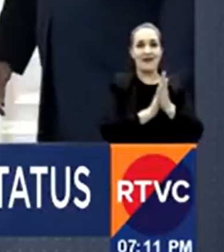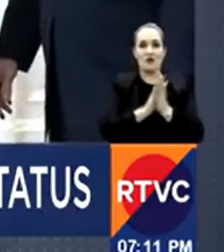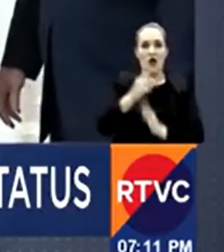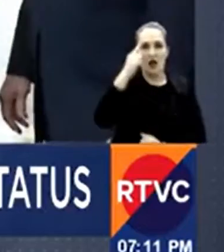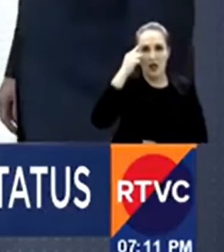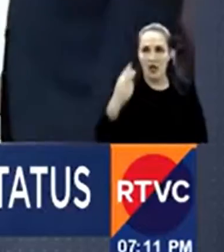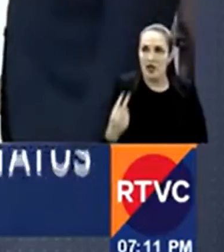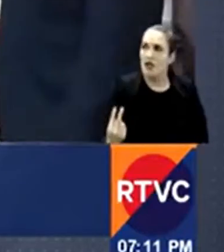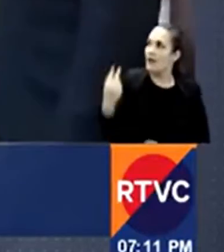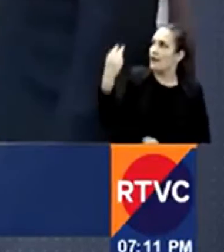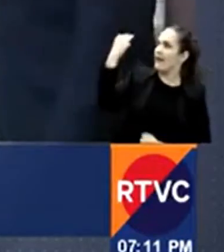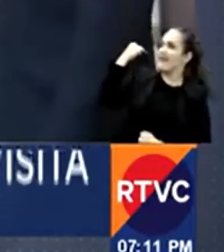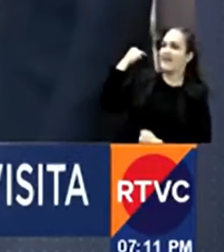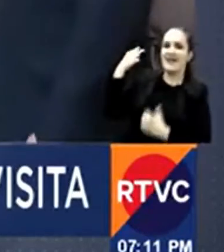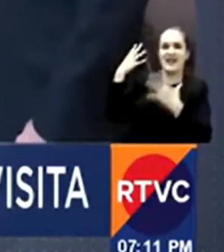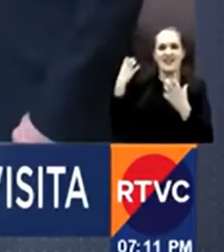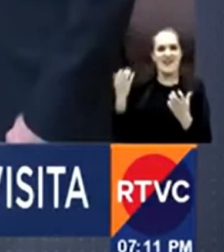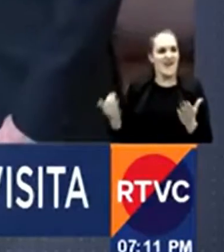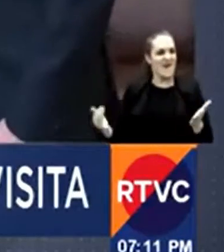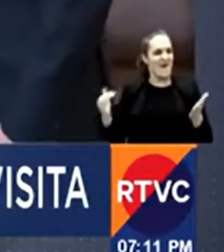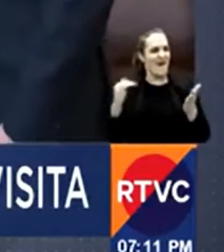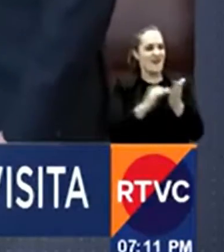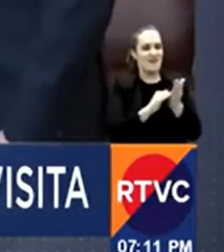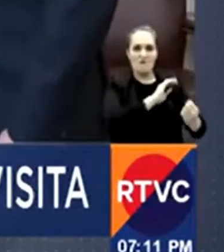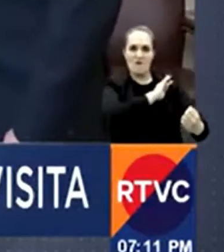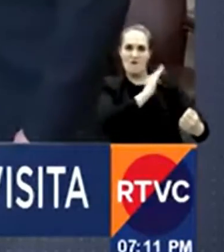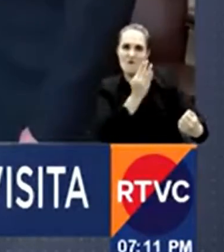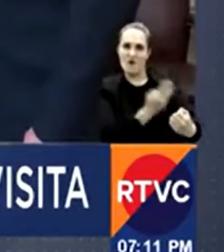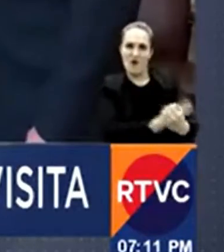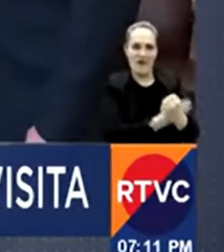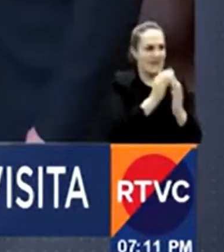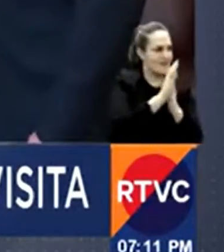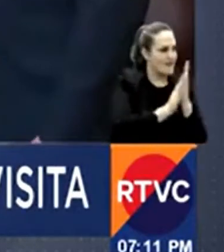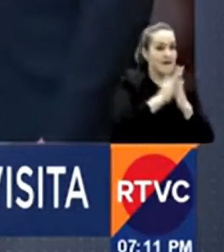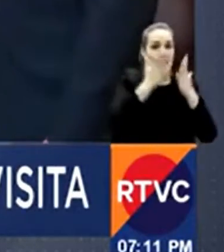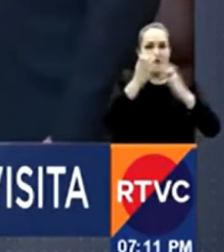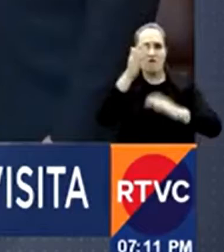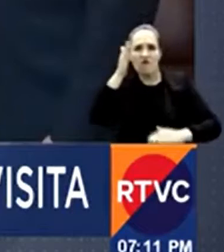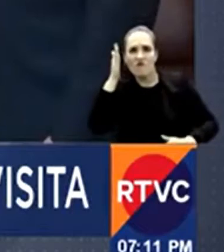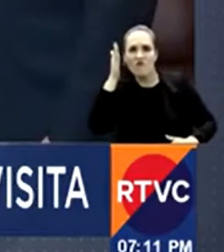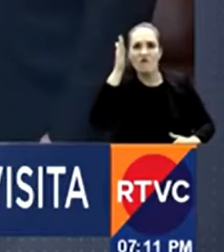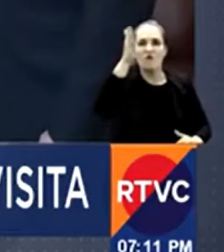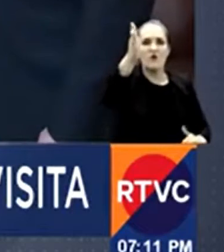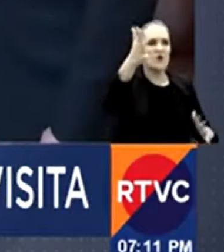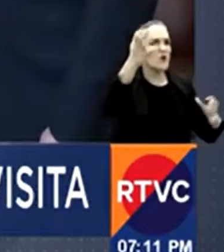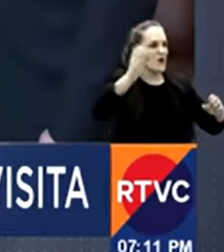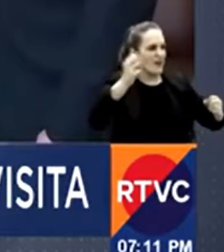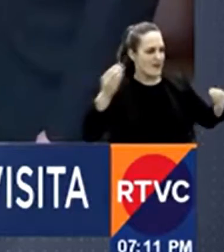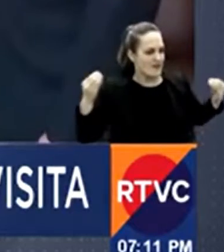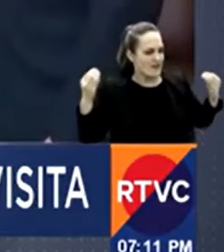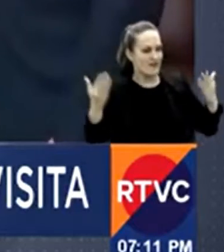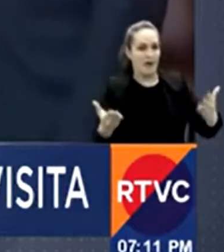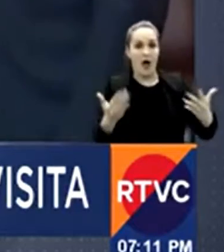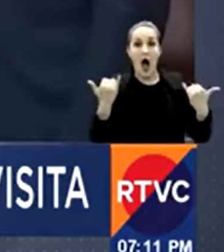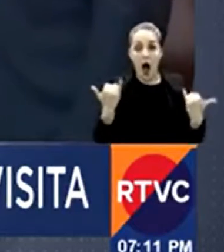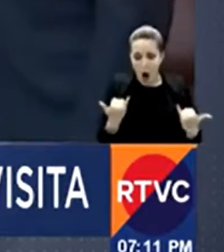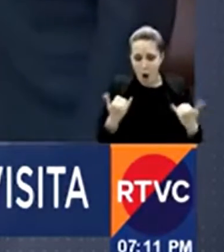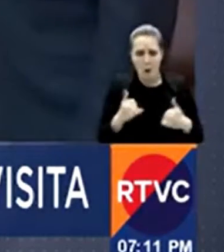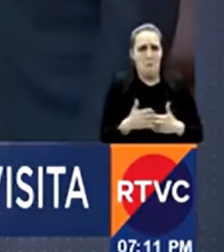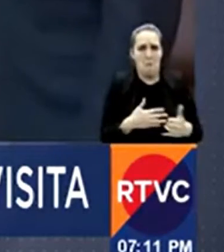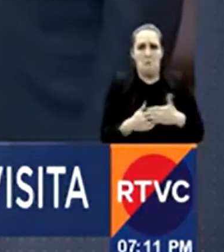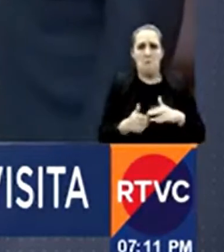pasado que él quiere revivir y le interesa el futuro que él quiere construir, como fue el